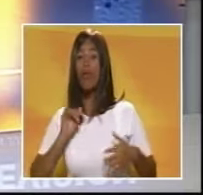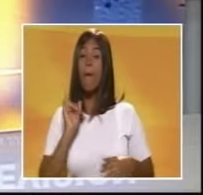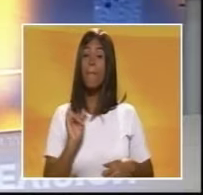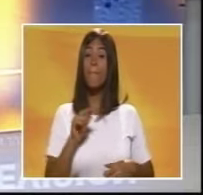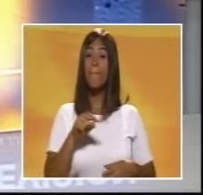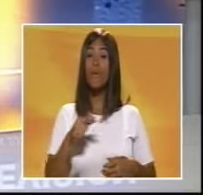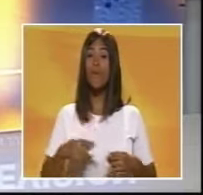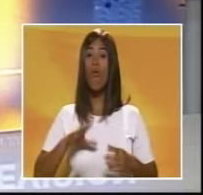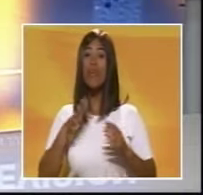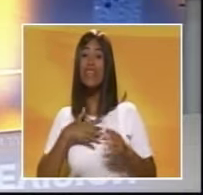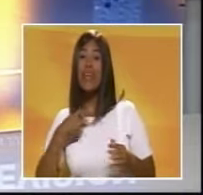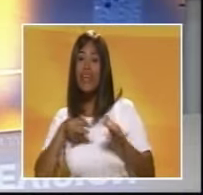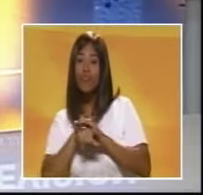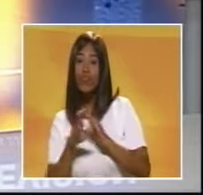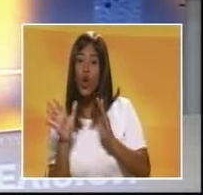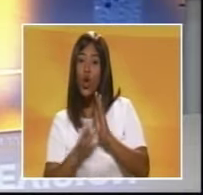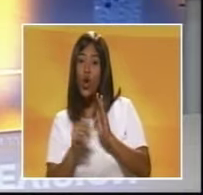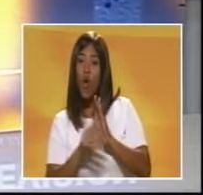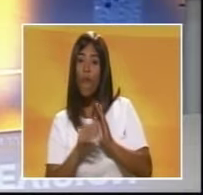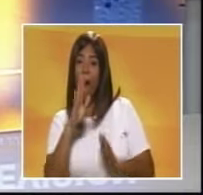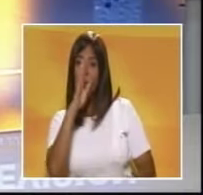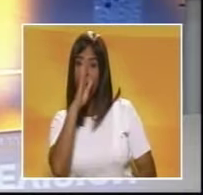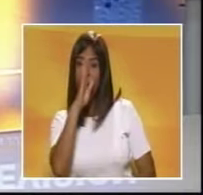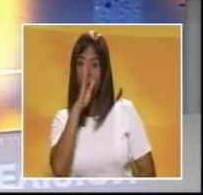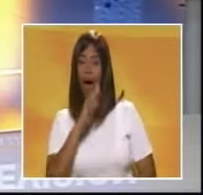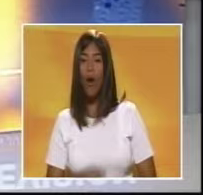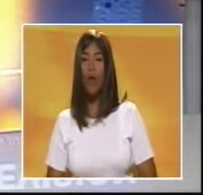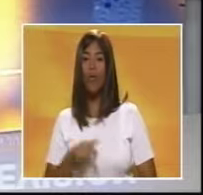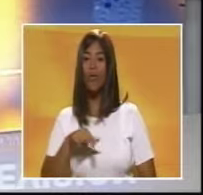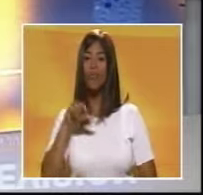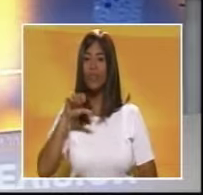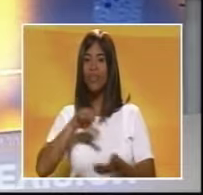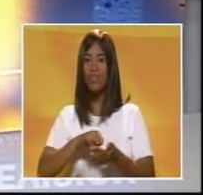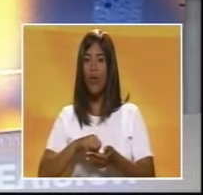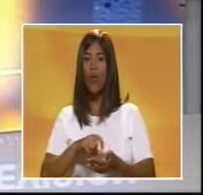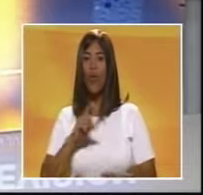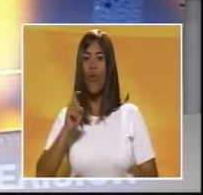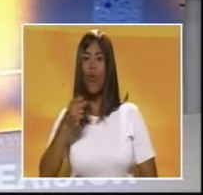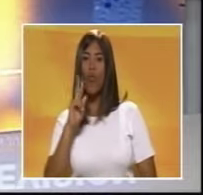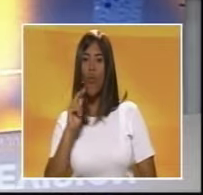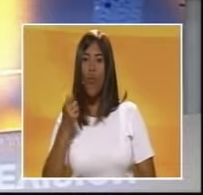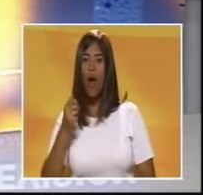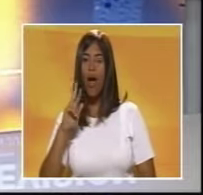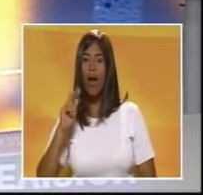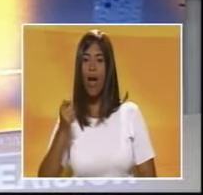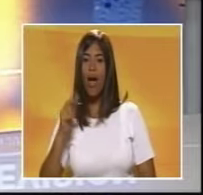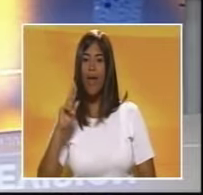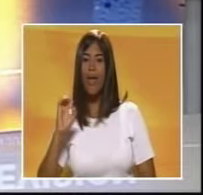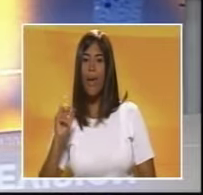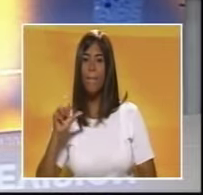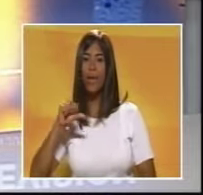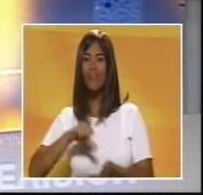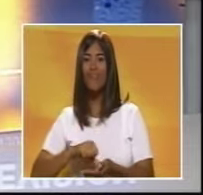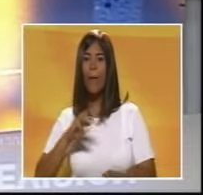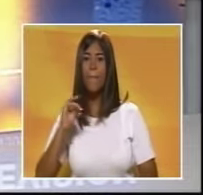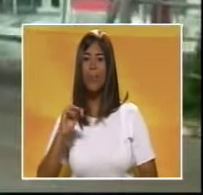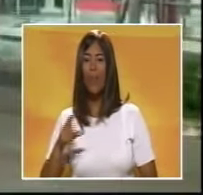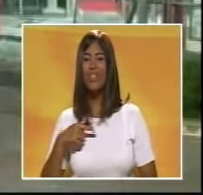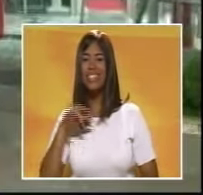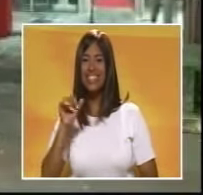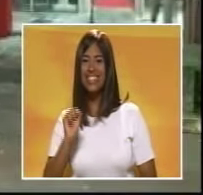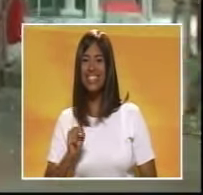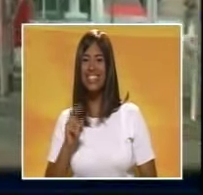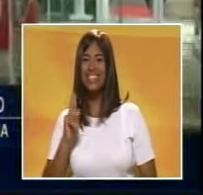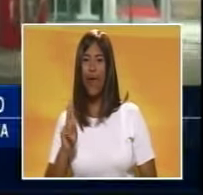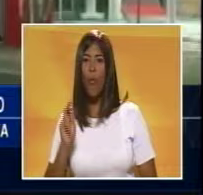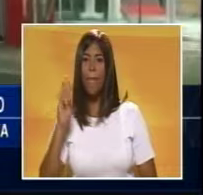un intento de robo en 2 sucursales bancarias en la ciudad de Guararema, en la región metropolitana de Sao Paulo. Un total